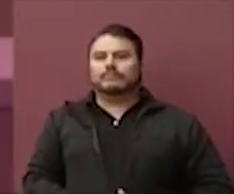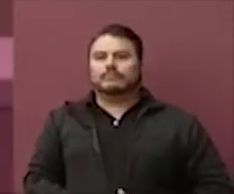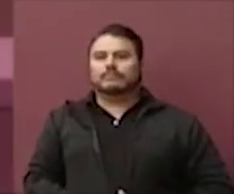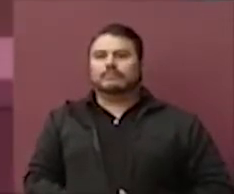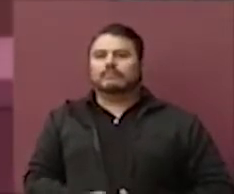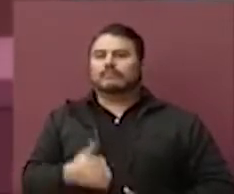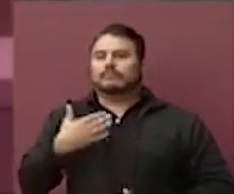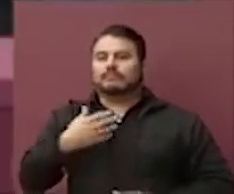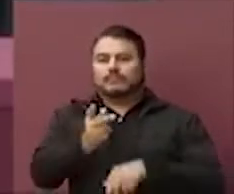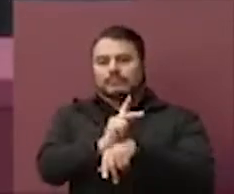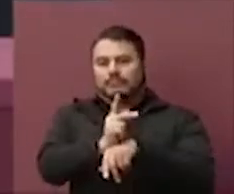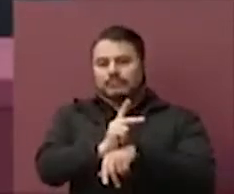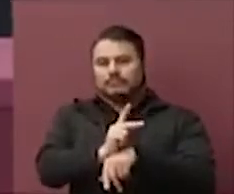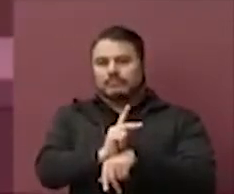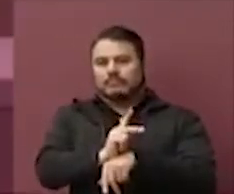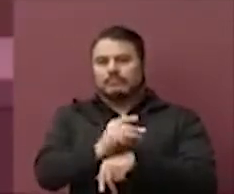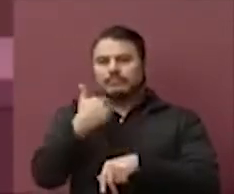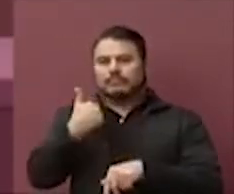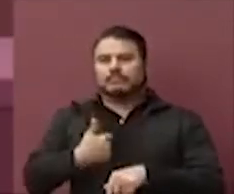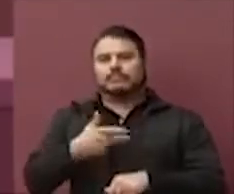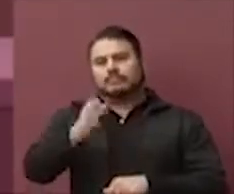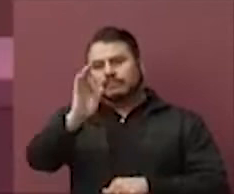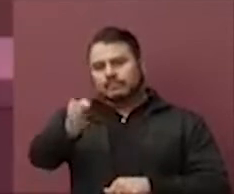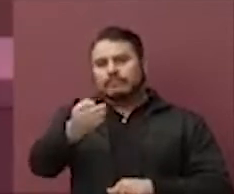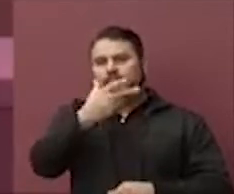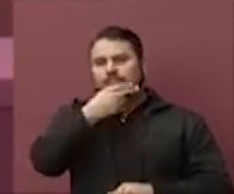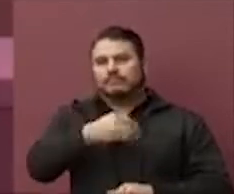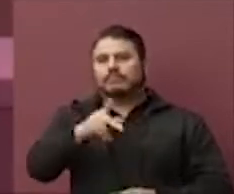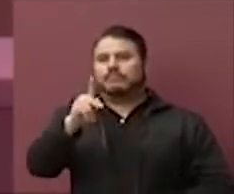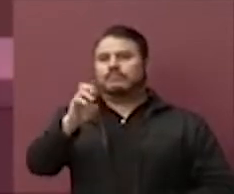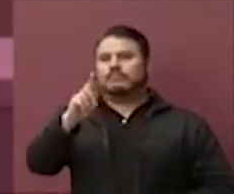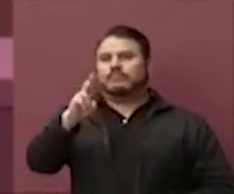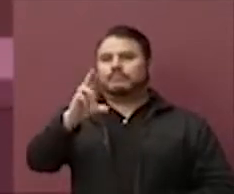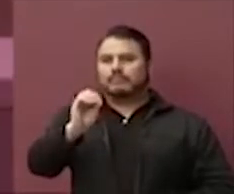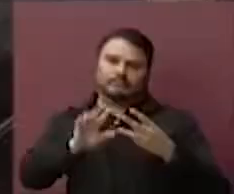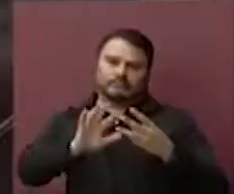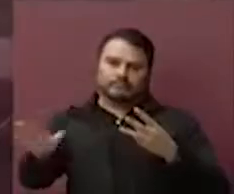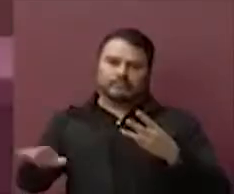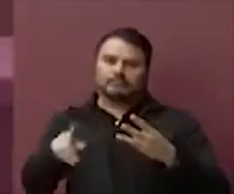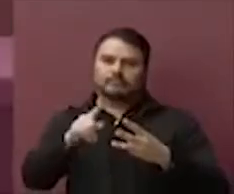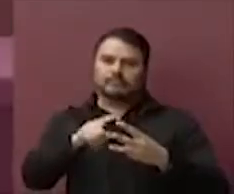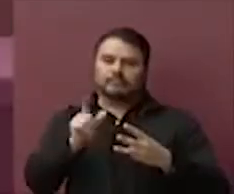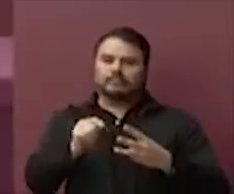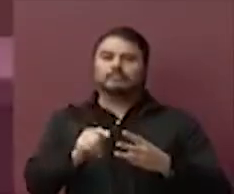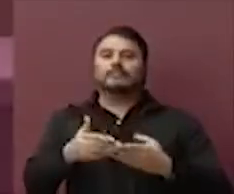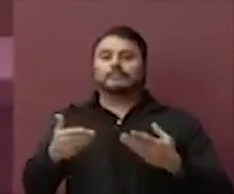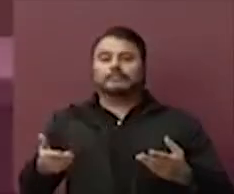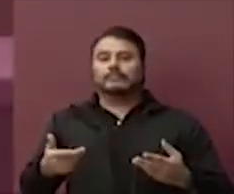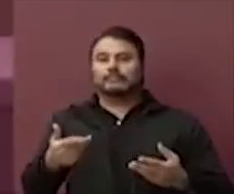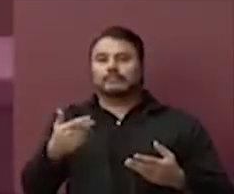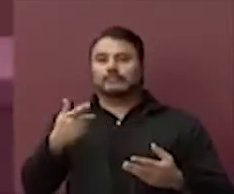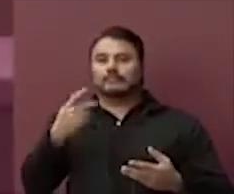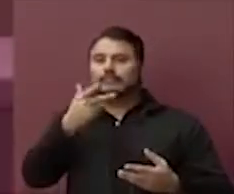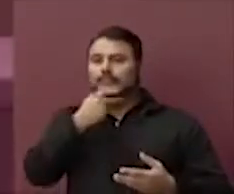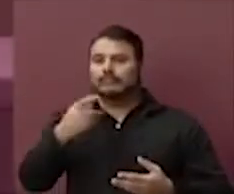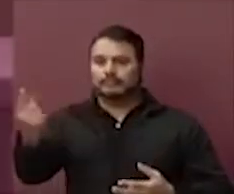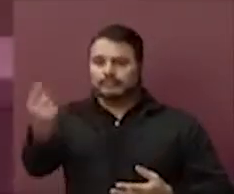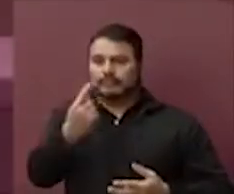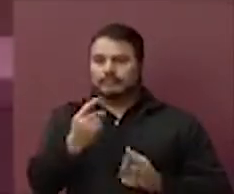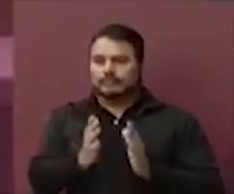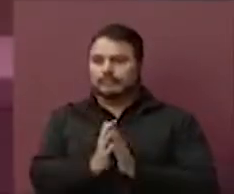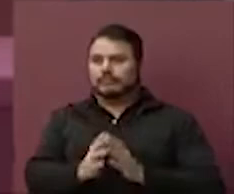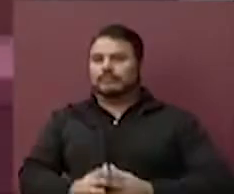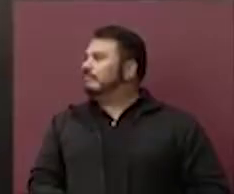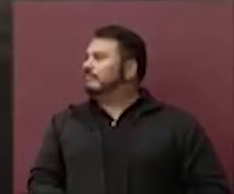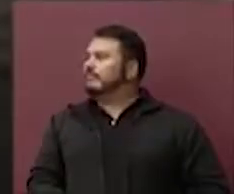Carla Patricia Ruiz McFarland, a favor de Pedro Cruz Camarena. Se le pide al ciudadano electo pase al frente a rendir